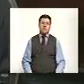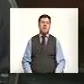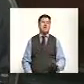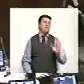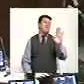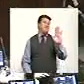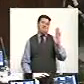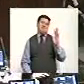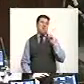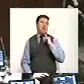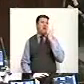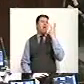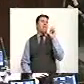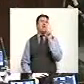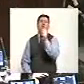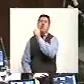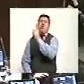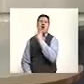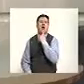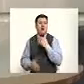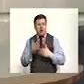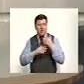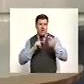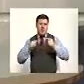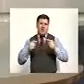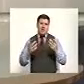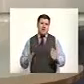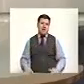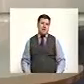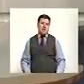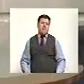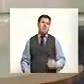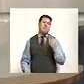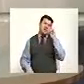Senadores, que tengo 20 senadores, tengo que iniciar el debate.